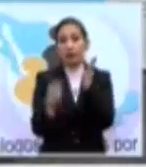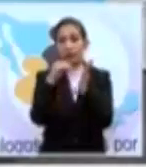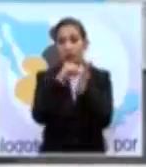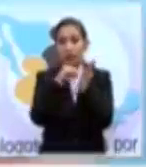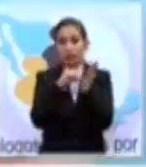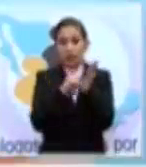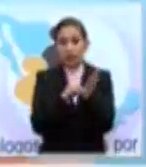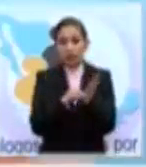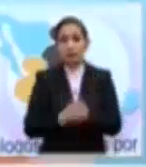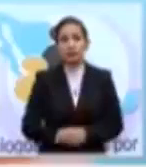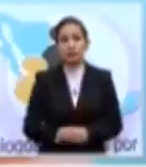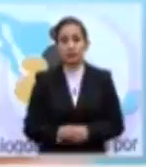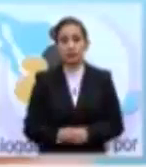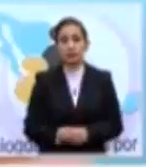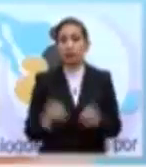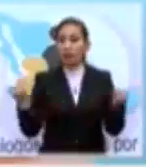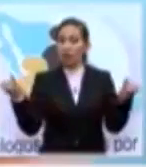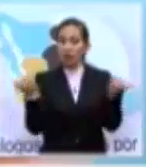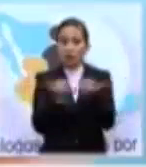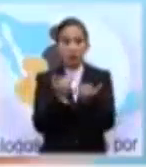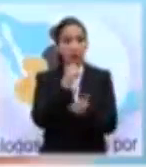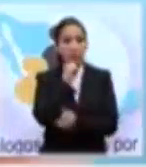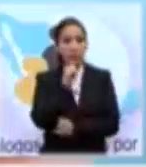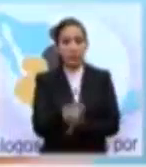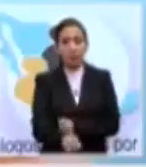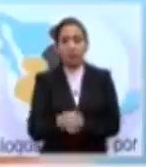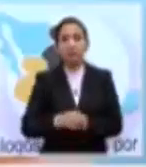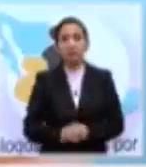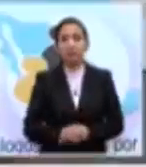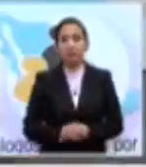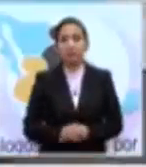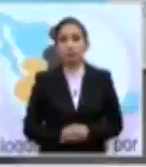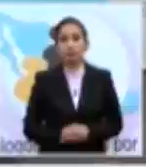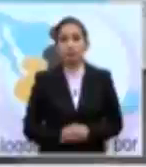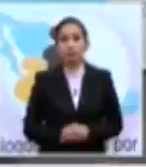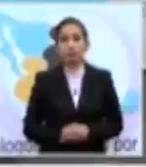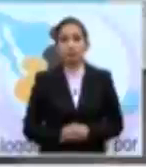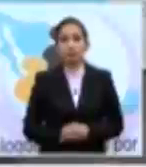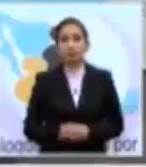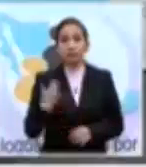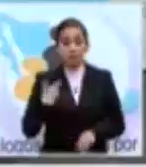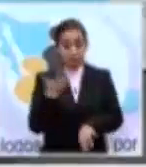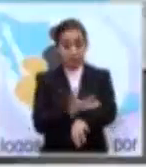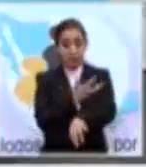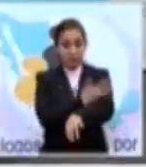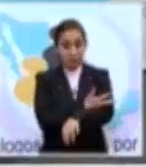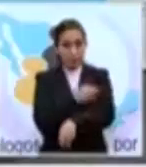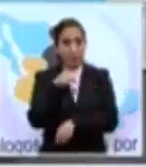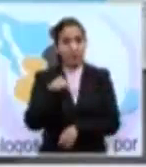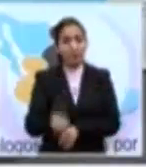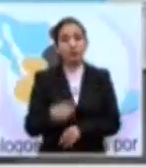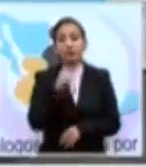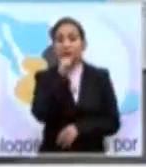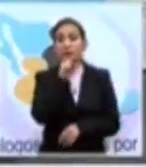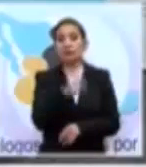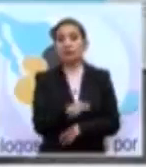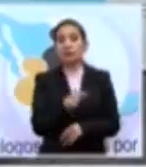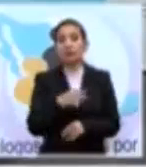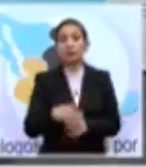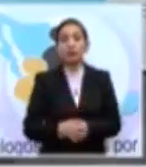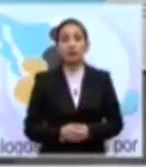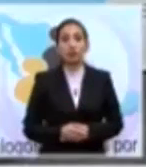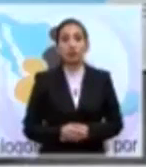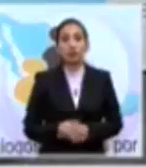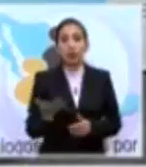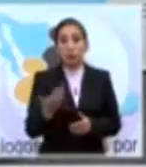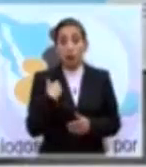dos cámaras. De igual manera, la señora Marcia de Castro, gracias por acompañarnos y sobre todo por esta